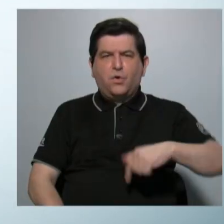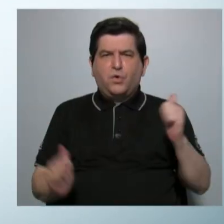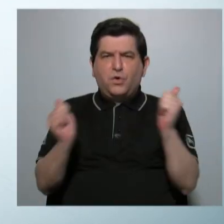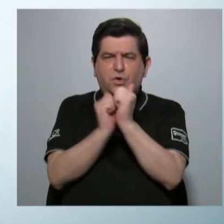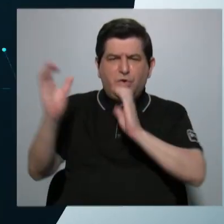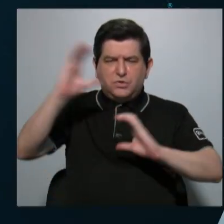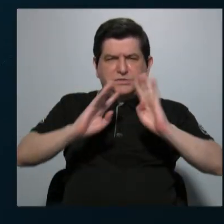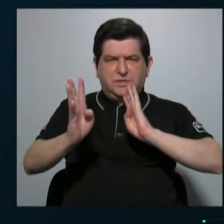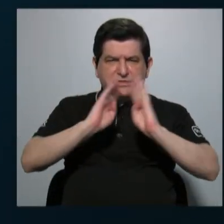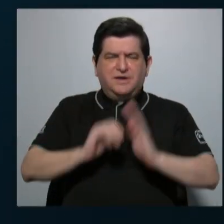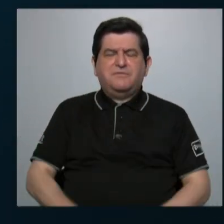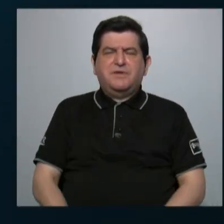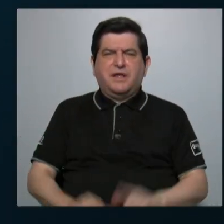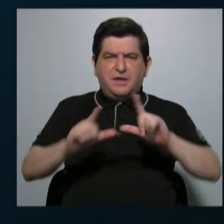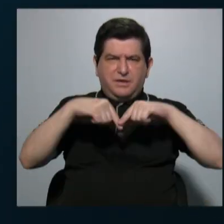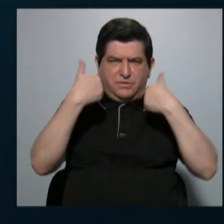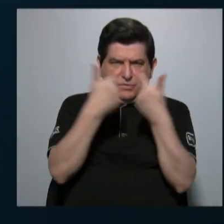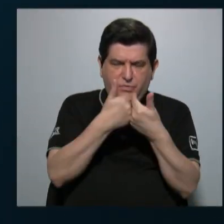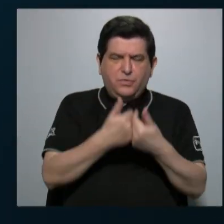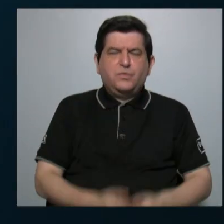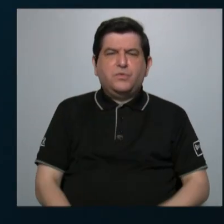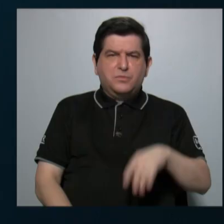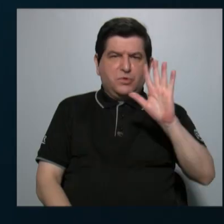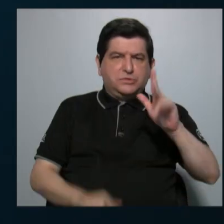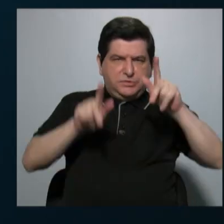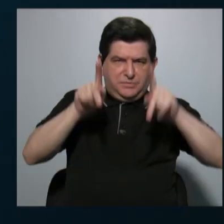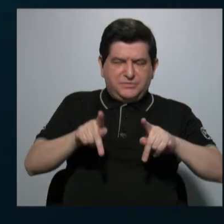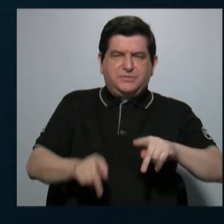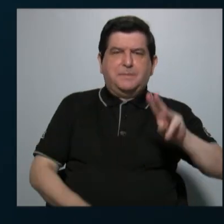Hoy en Conciencia hablaremos sobre el Quinteto Miravalles.